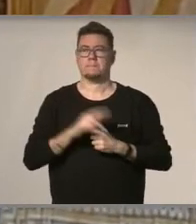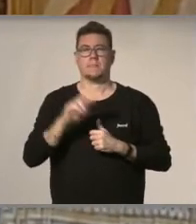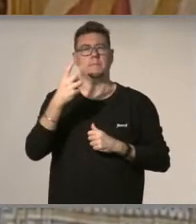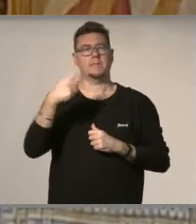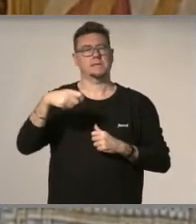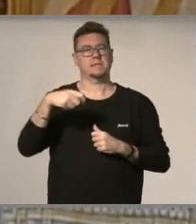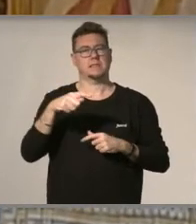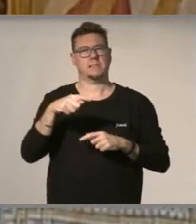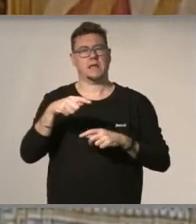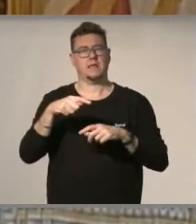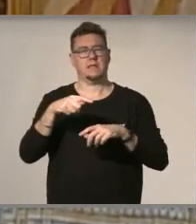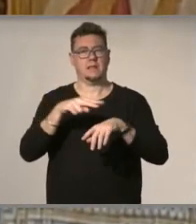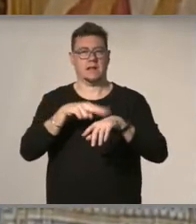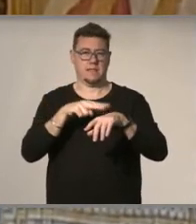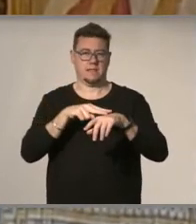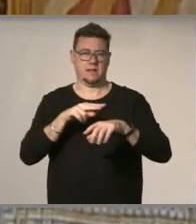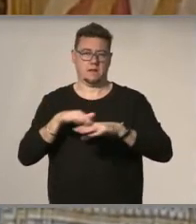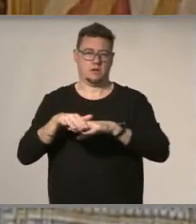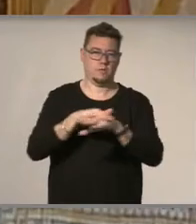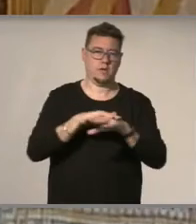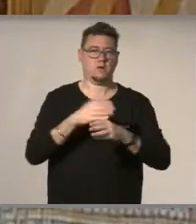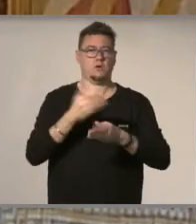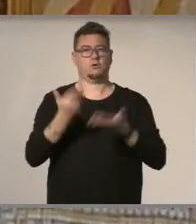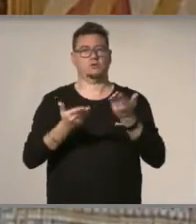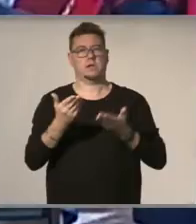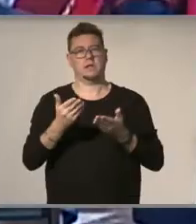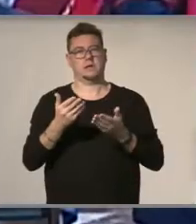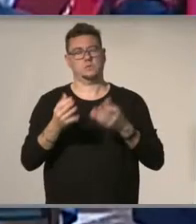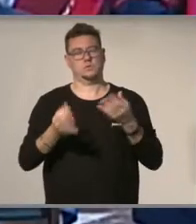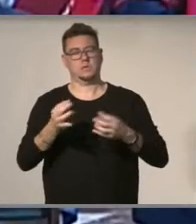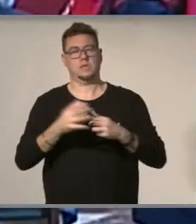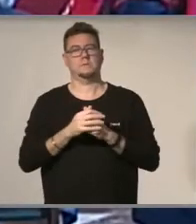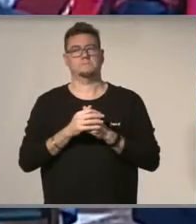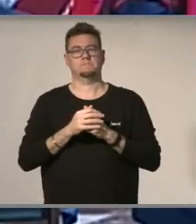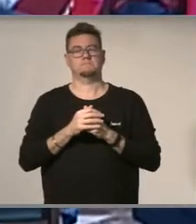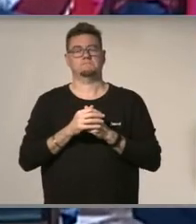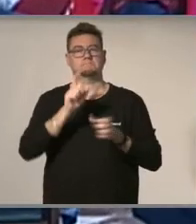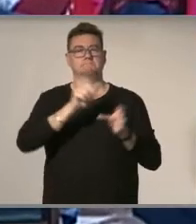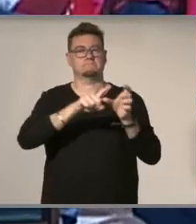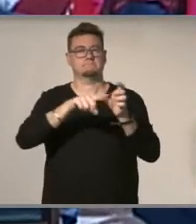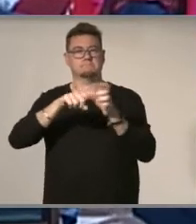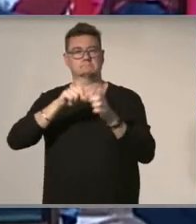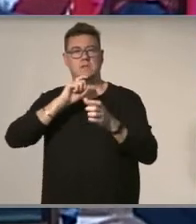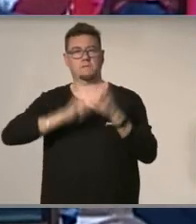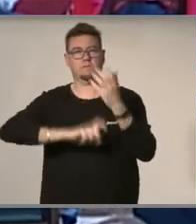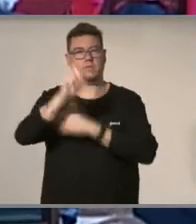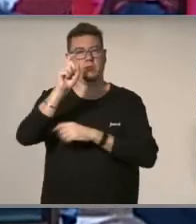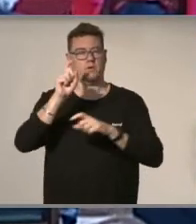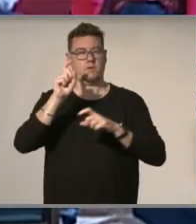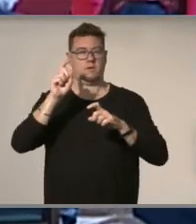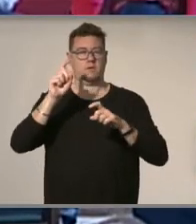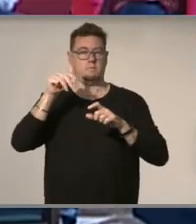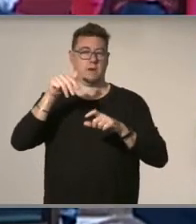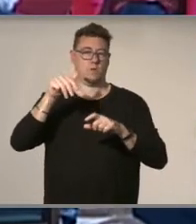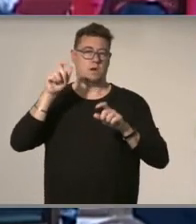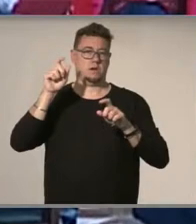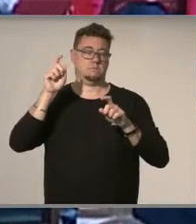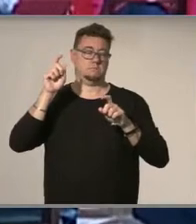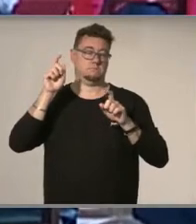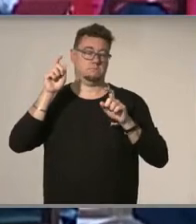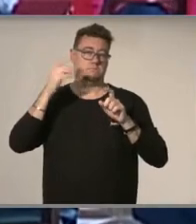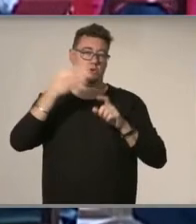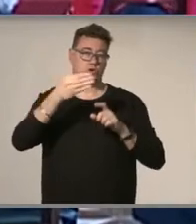vicepresidenta, delegada del Gobierno, consellera de Justicia, miembros de la Fundación Profesor Broseta, jurado,